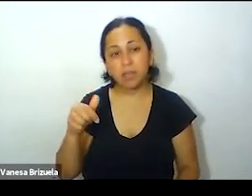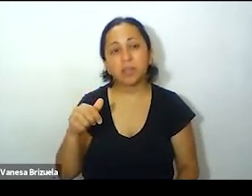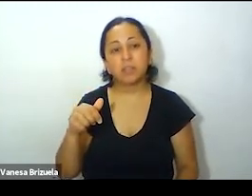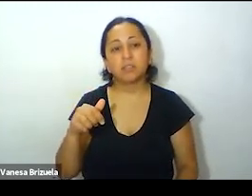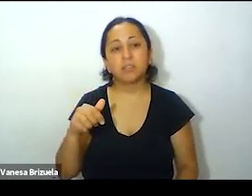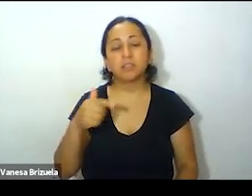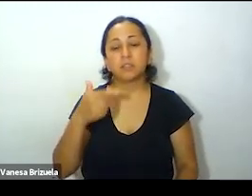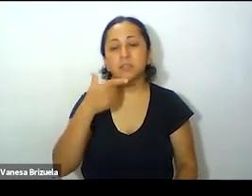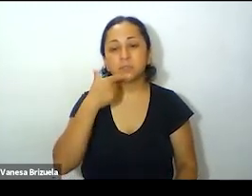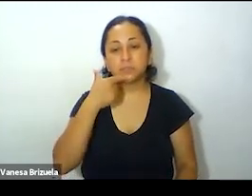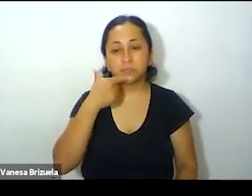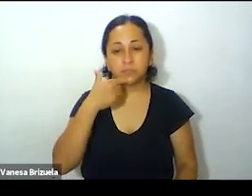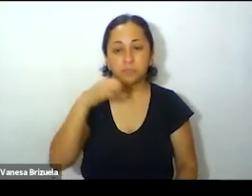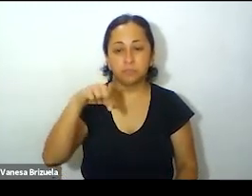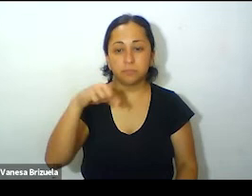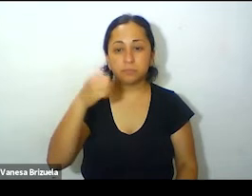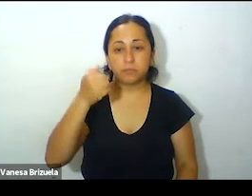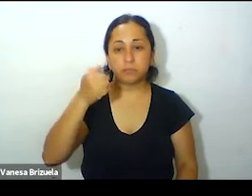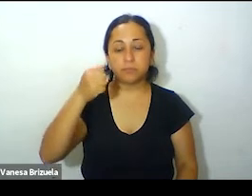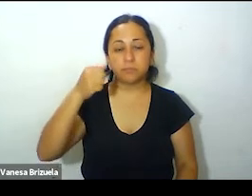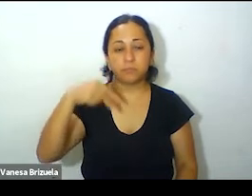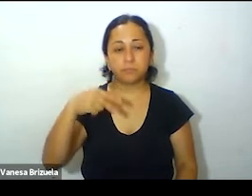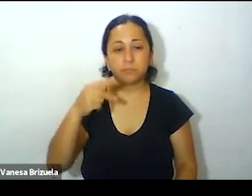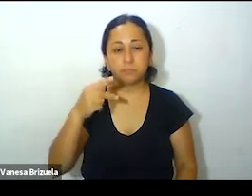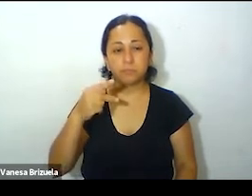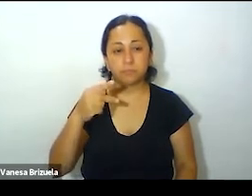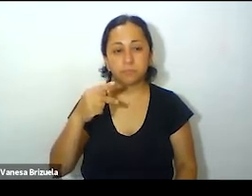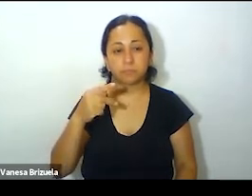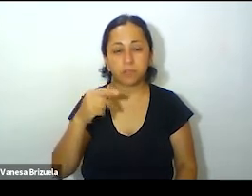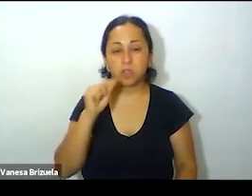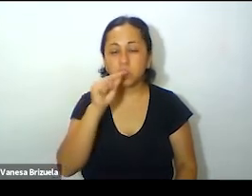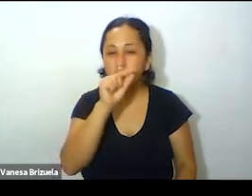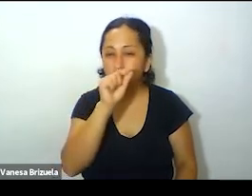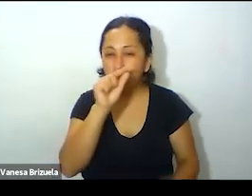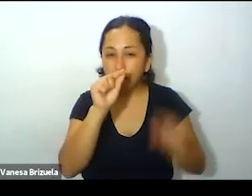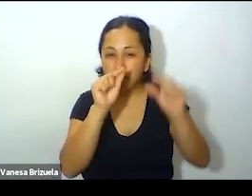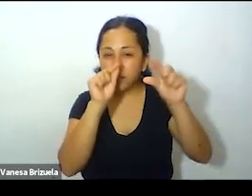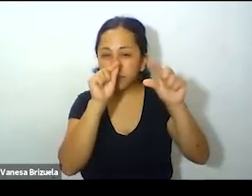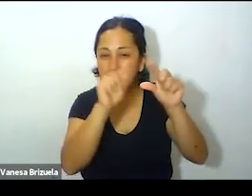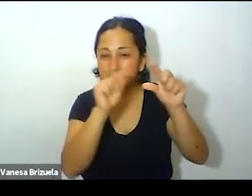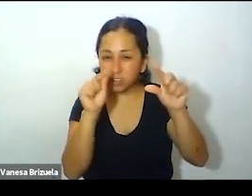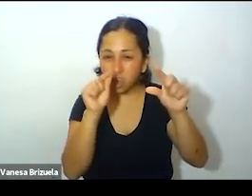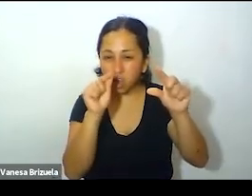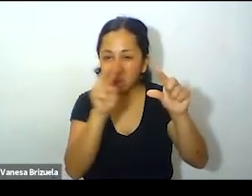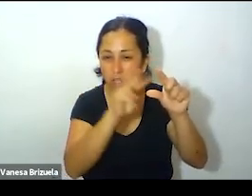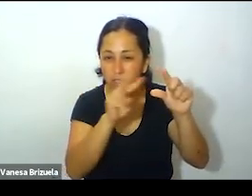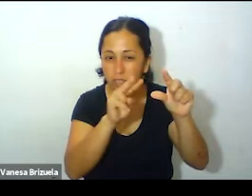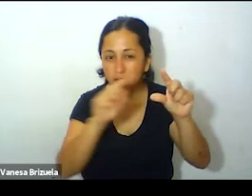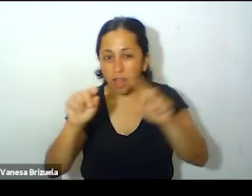Spark, cuando seleccionamos el texto, nos abre una ventana al costado para